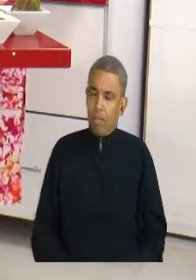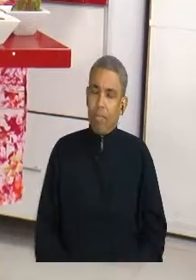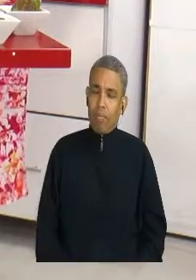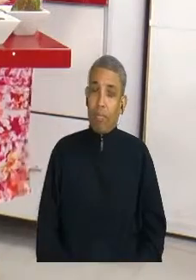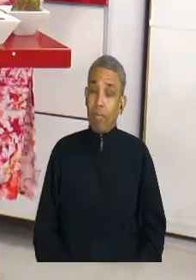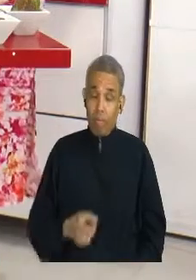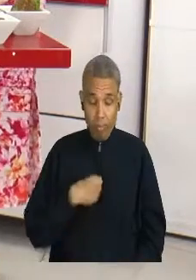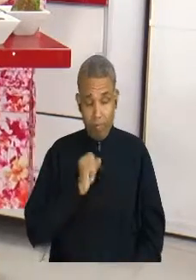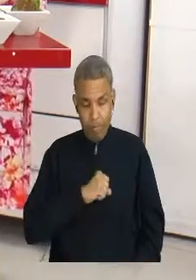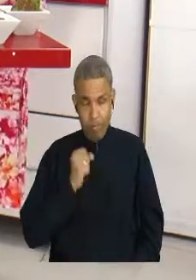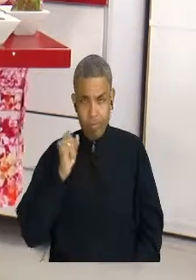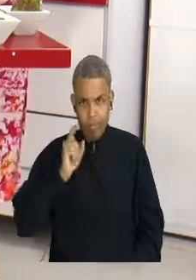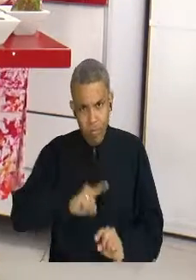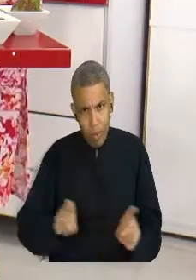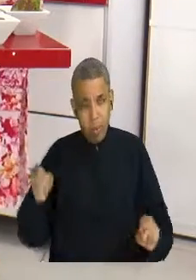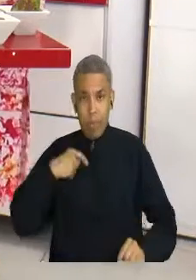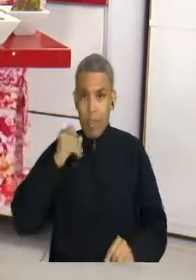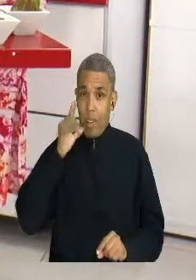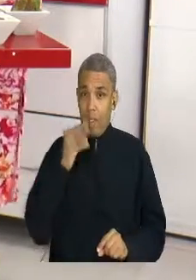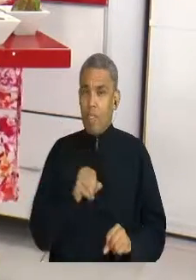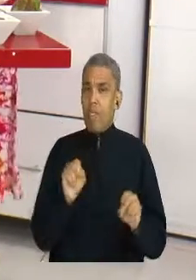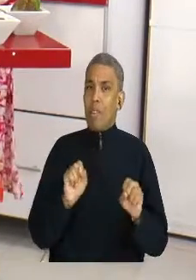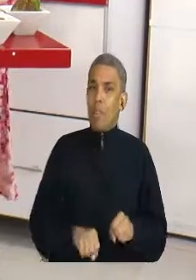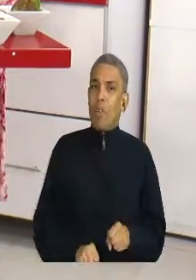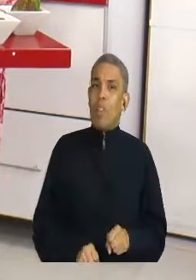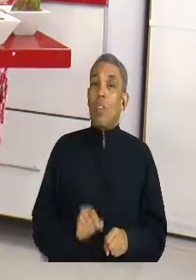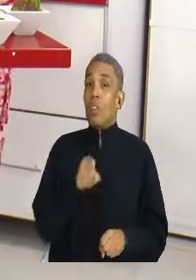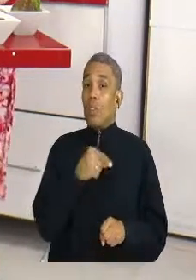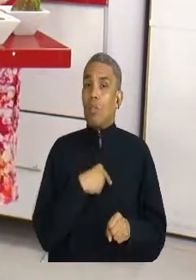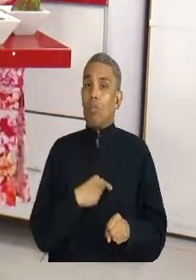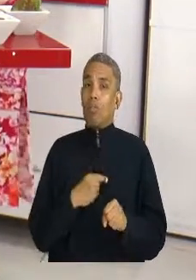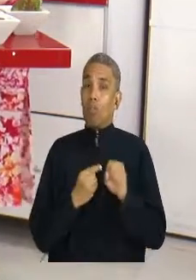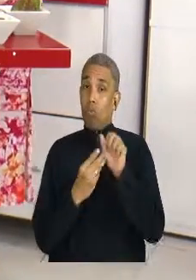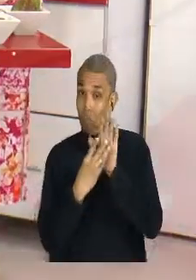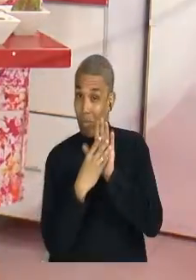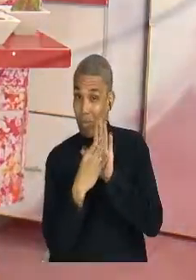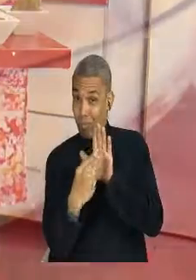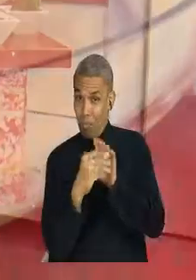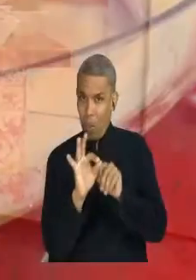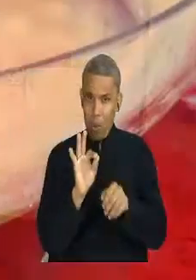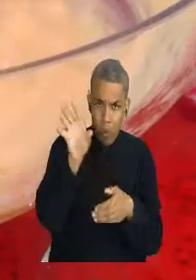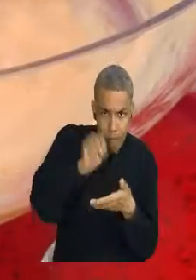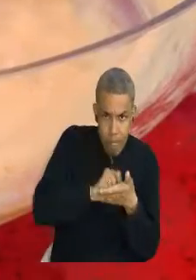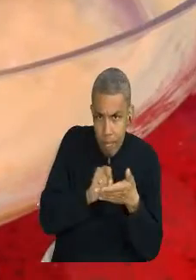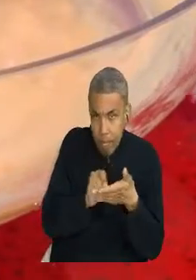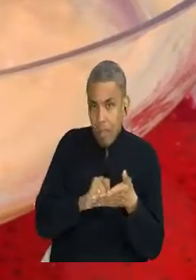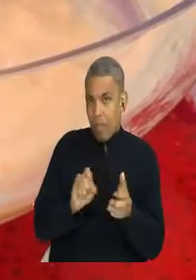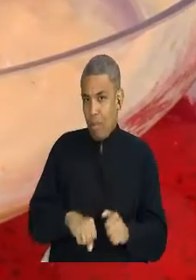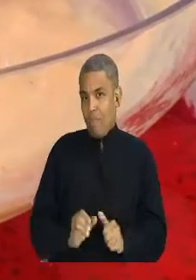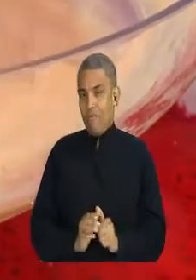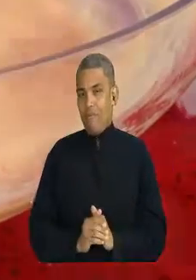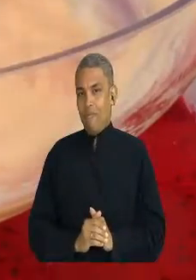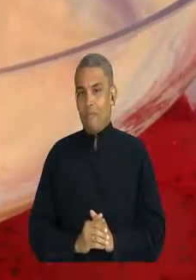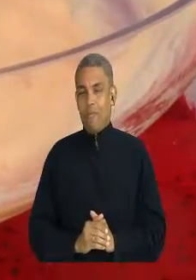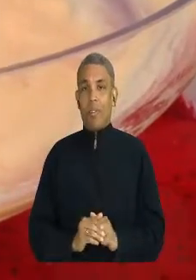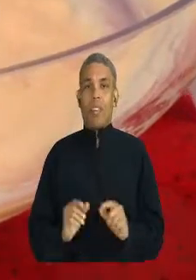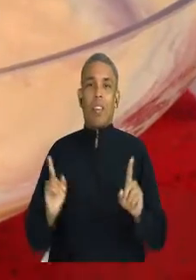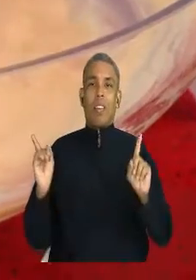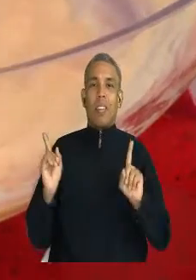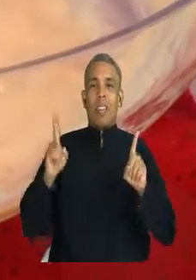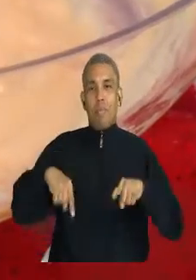cóctel en casa. Ya saben, queridas televidentes, esperamos que ustedes desde sus hogares estén anotando papel y lápiz. Y un saludito para las personas que también nos ven